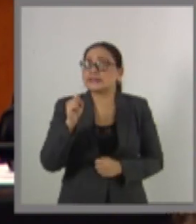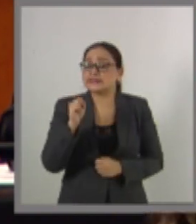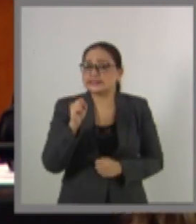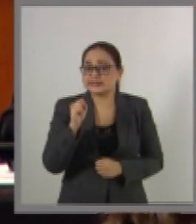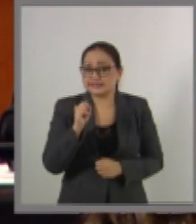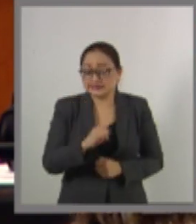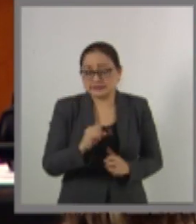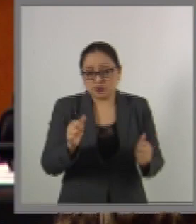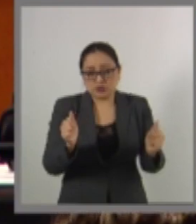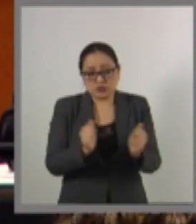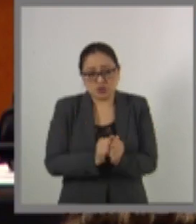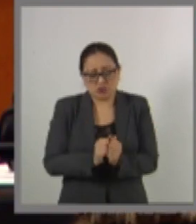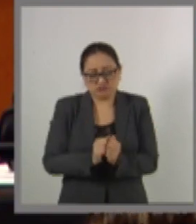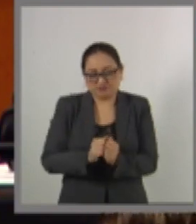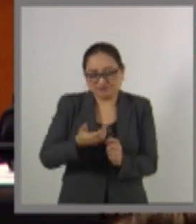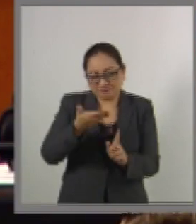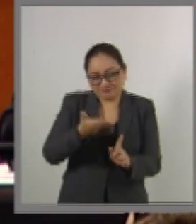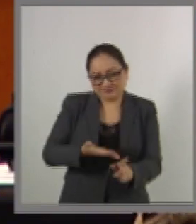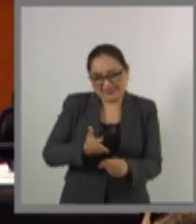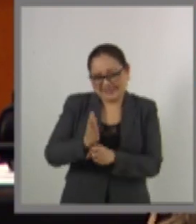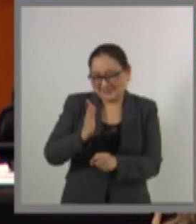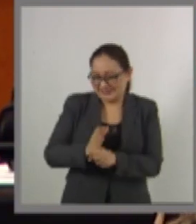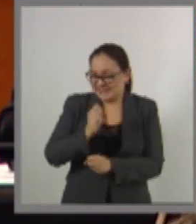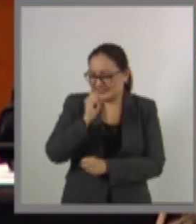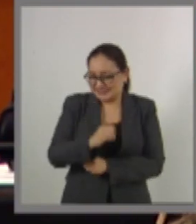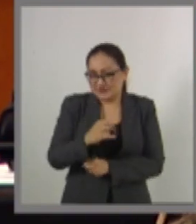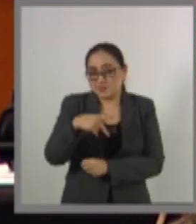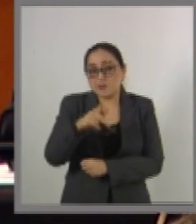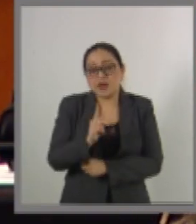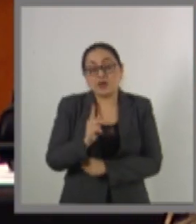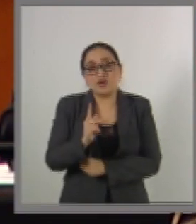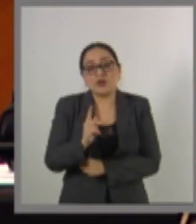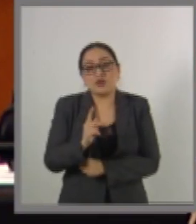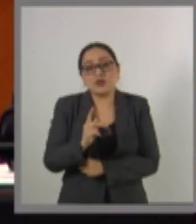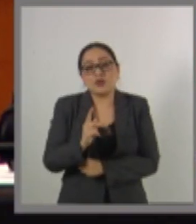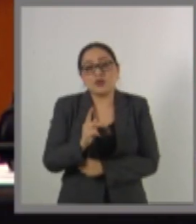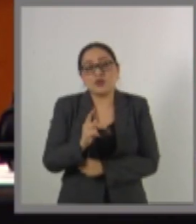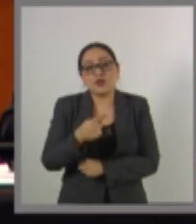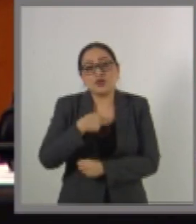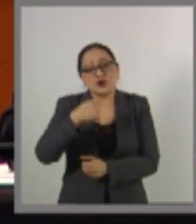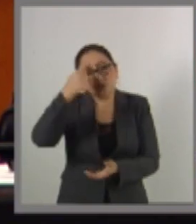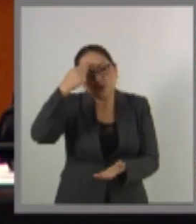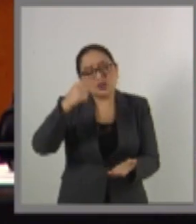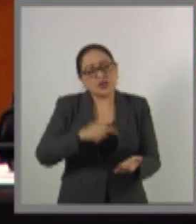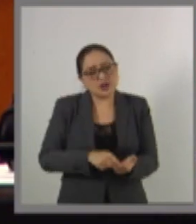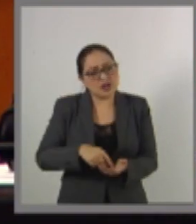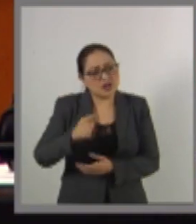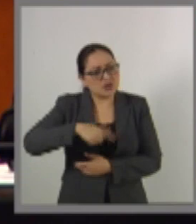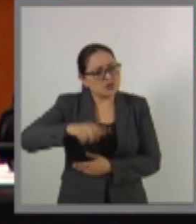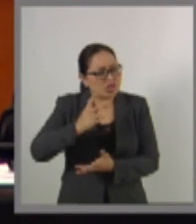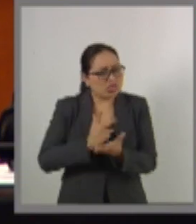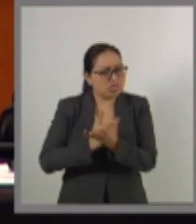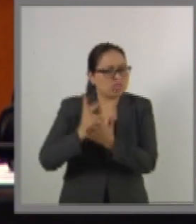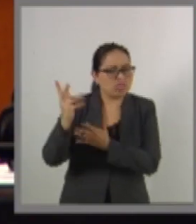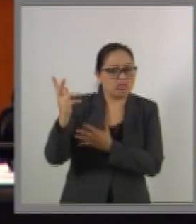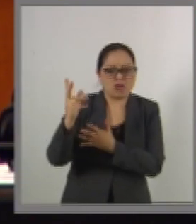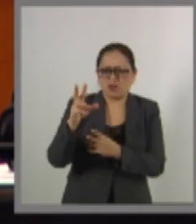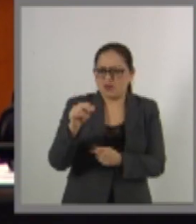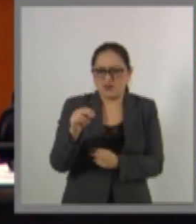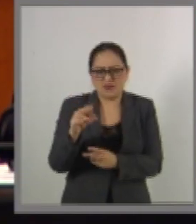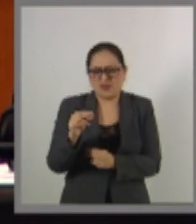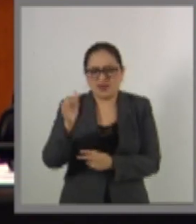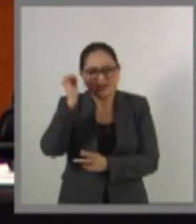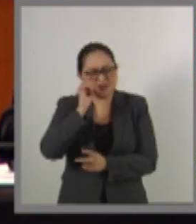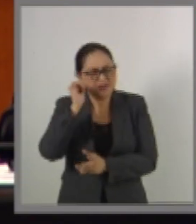un humor muy particular, pero en el cual creo que nunca ha excedido de